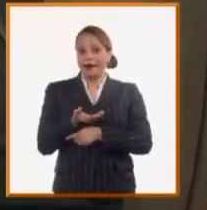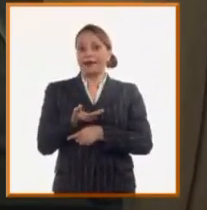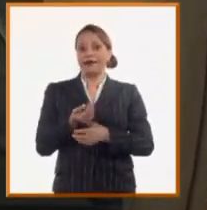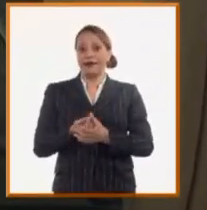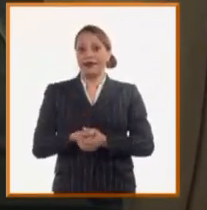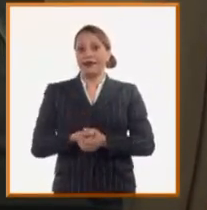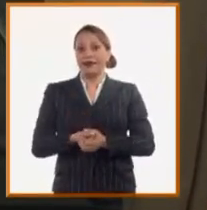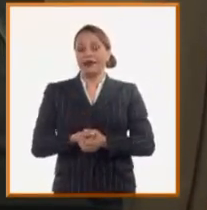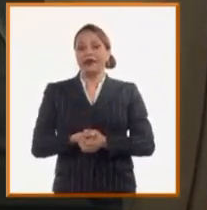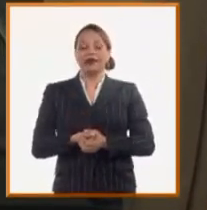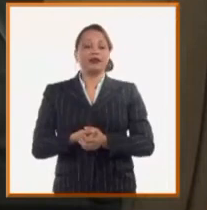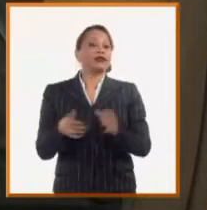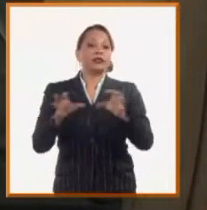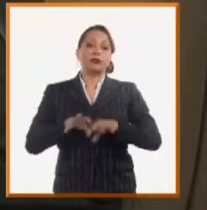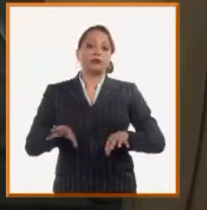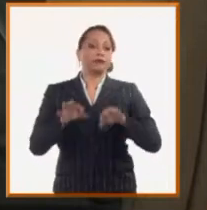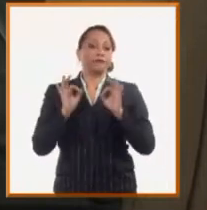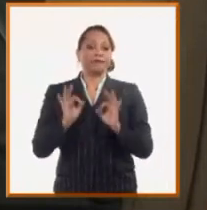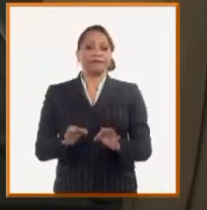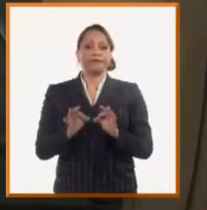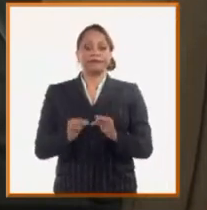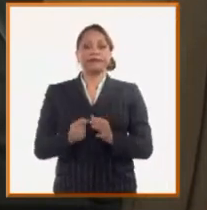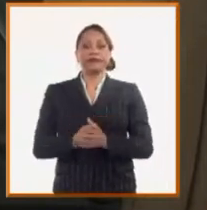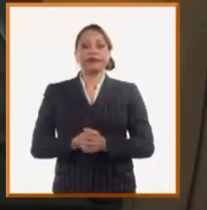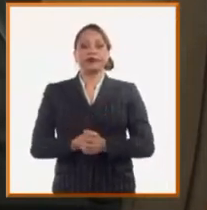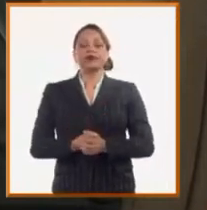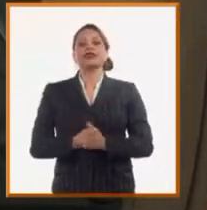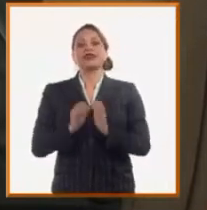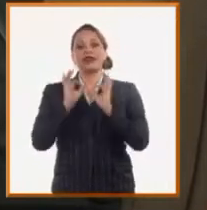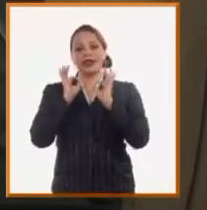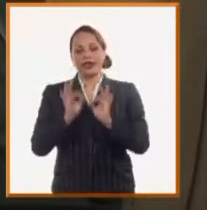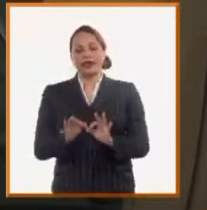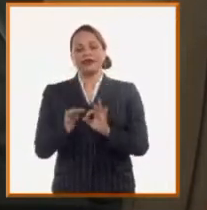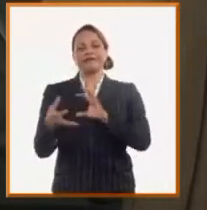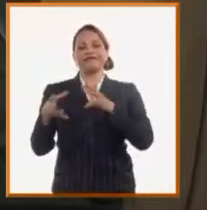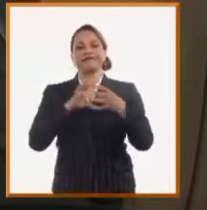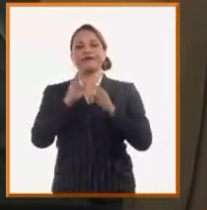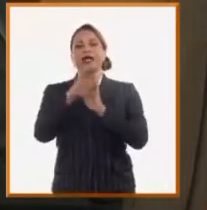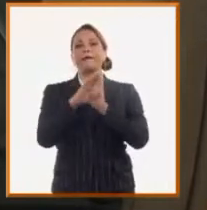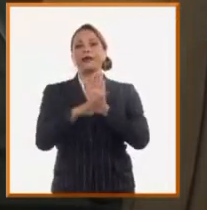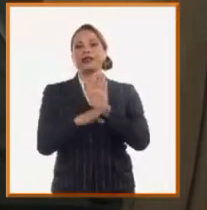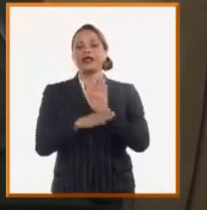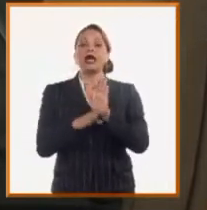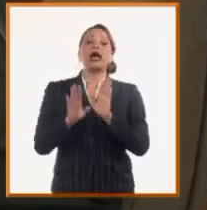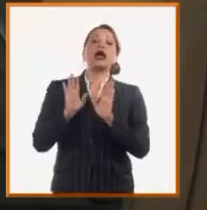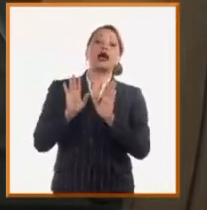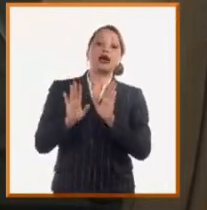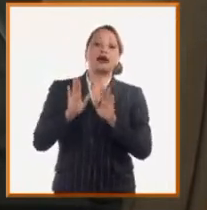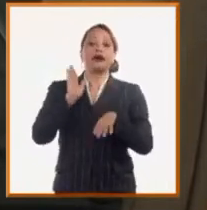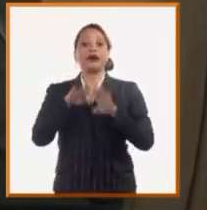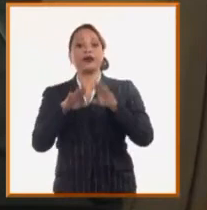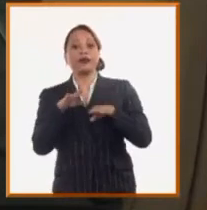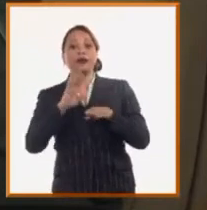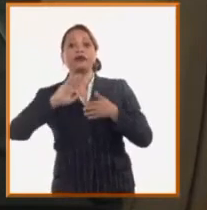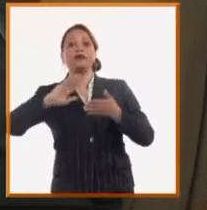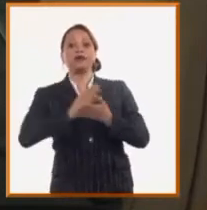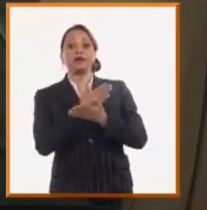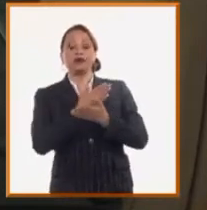Y pasan por todas esas cosas. Entonces, esa sí es la medida que más. Ahora depende de nosotros eliminar